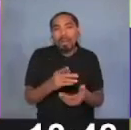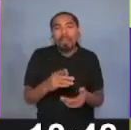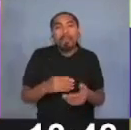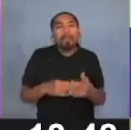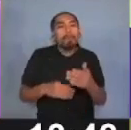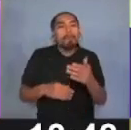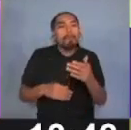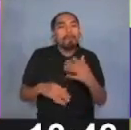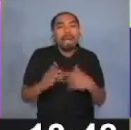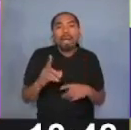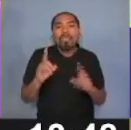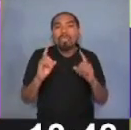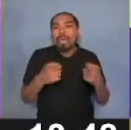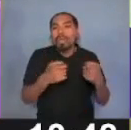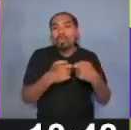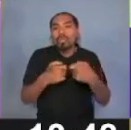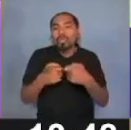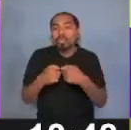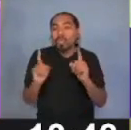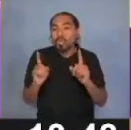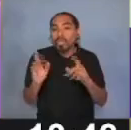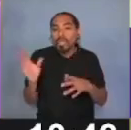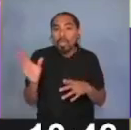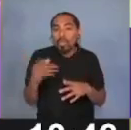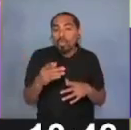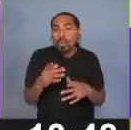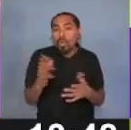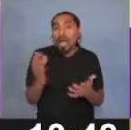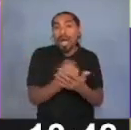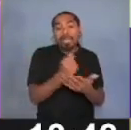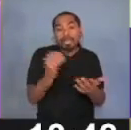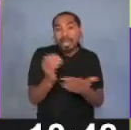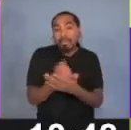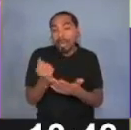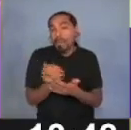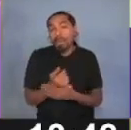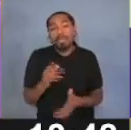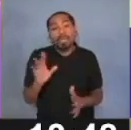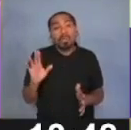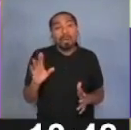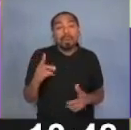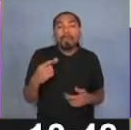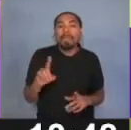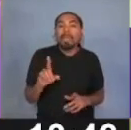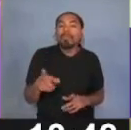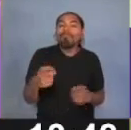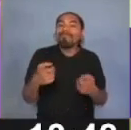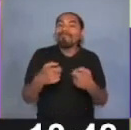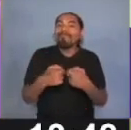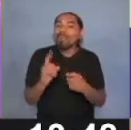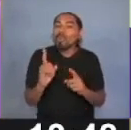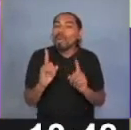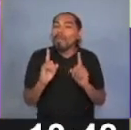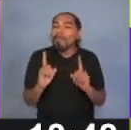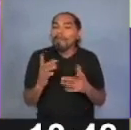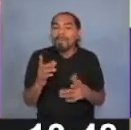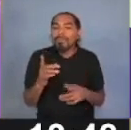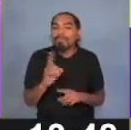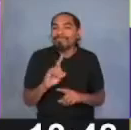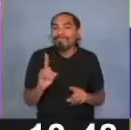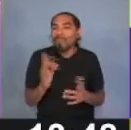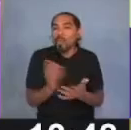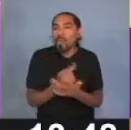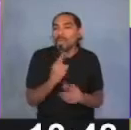gremios y salvo uno, por todos los gremios, salvo uno. Y, bueno, eso es la propuesta que, por supuesto,